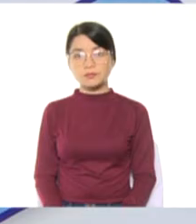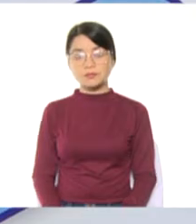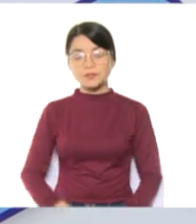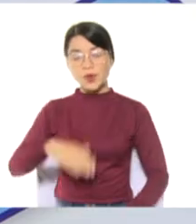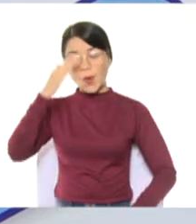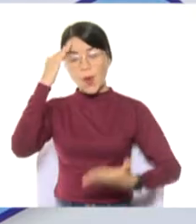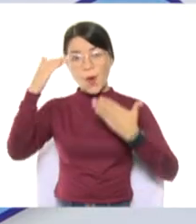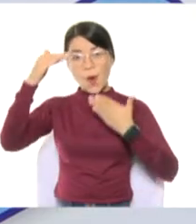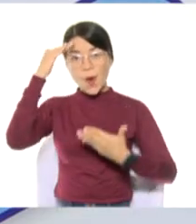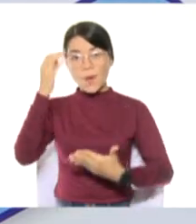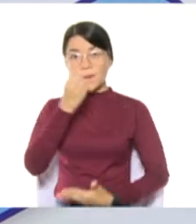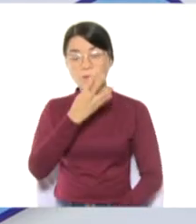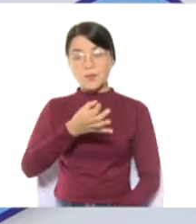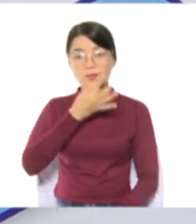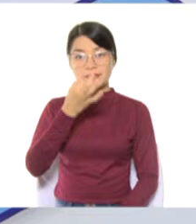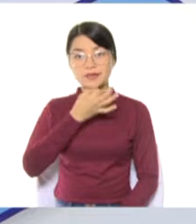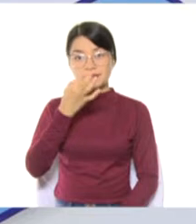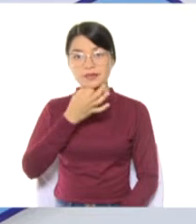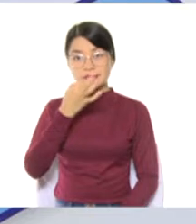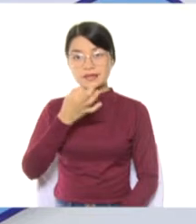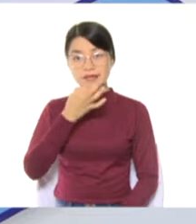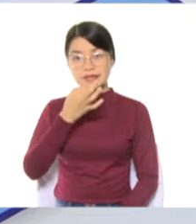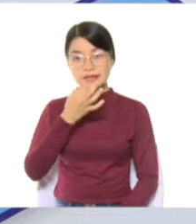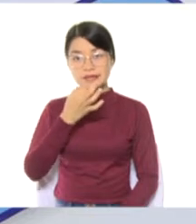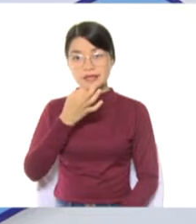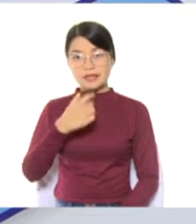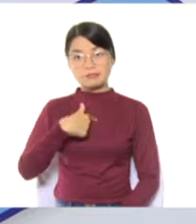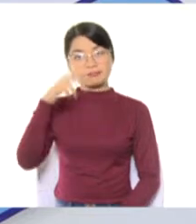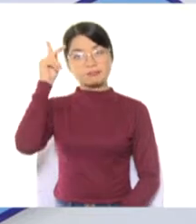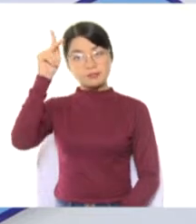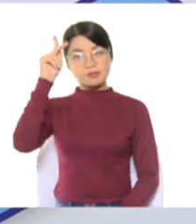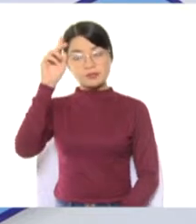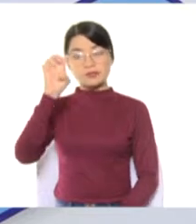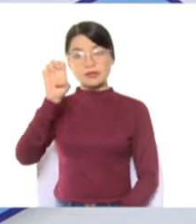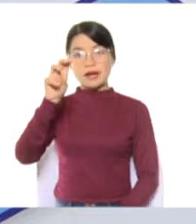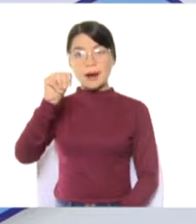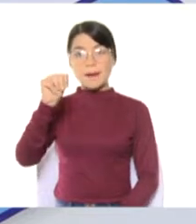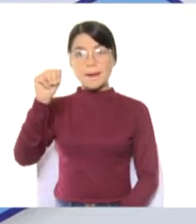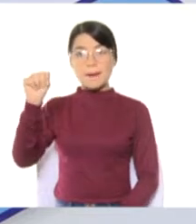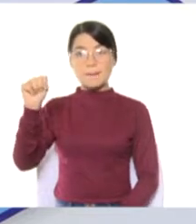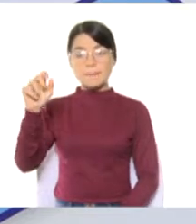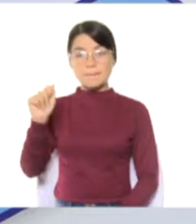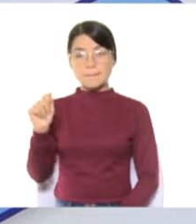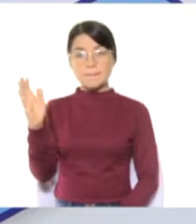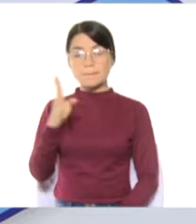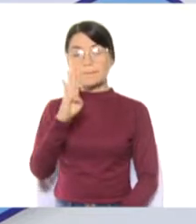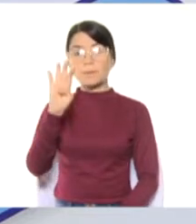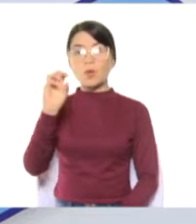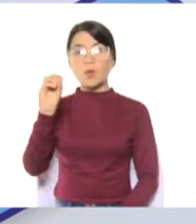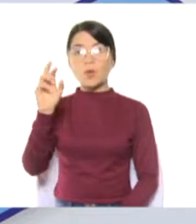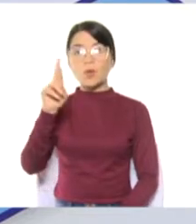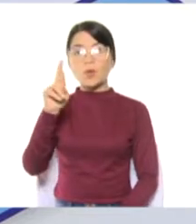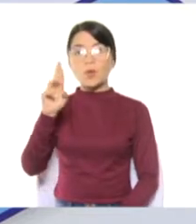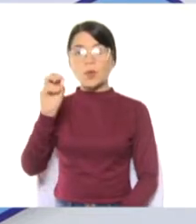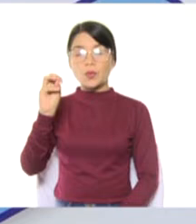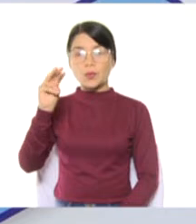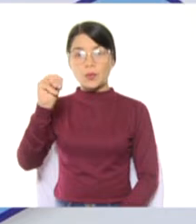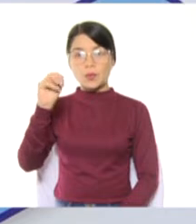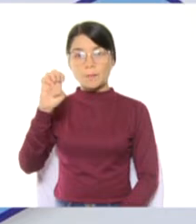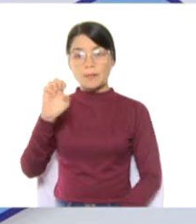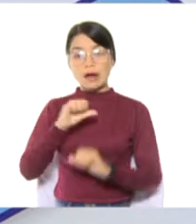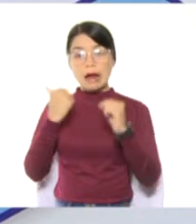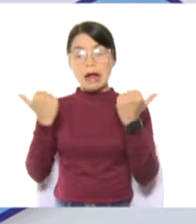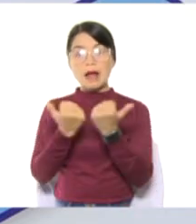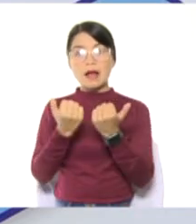Hola, muy buenas tardes. Los saluda como todos los viernes la profesora Emma Borromé del área de formación de educación física. Bienvenidos